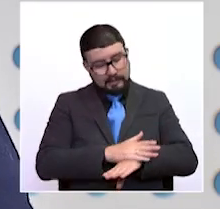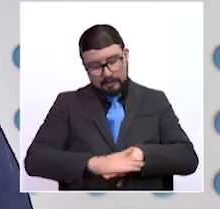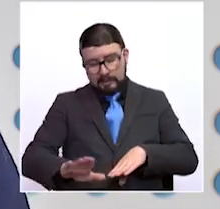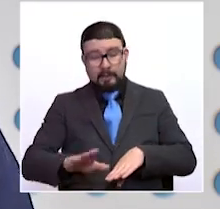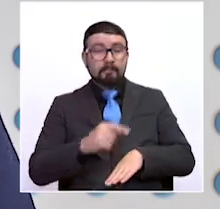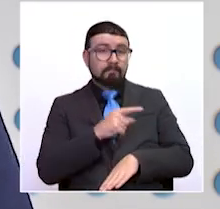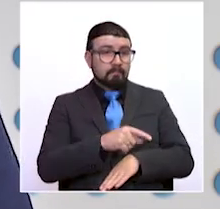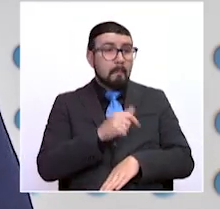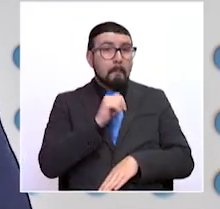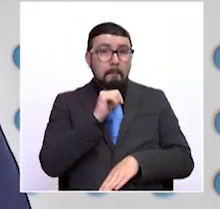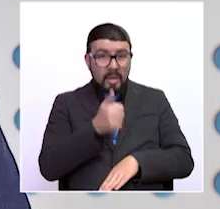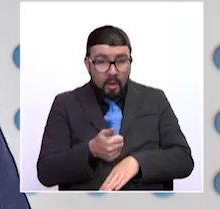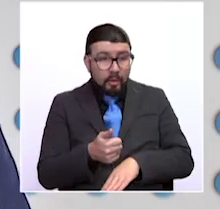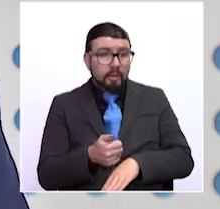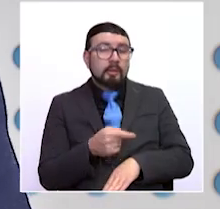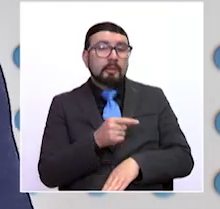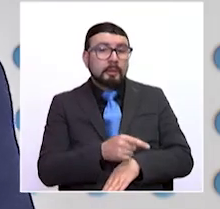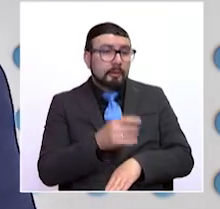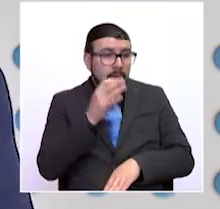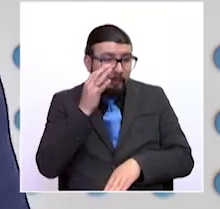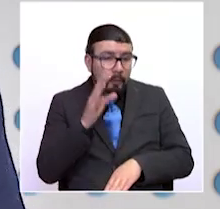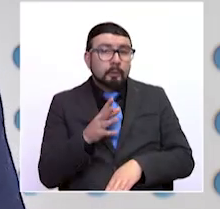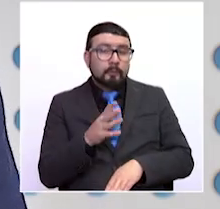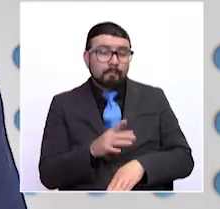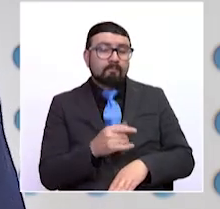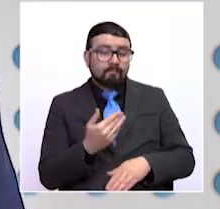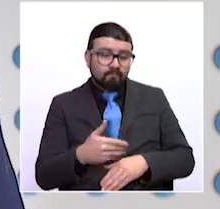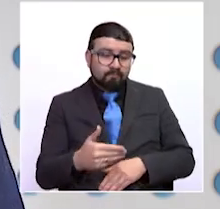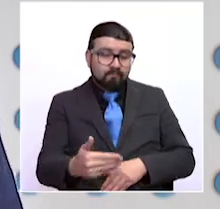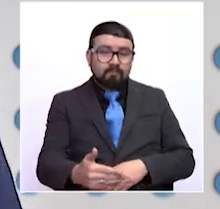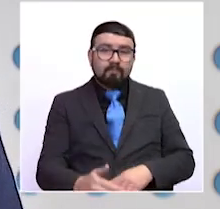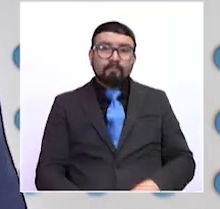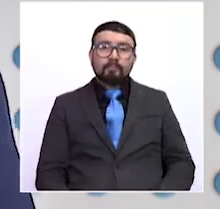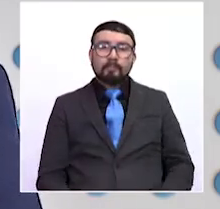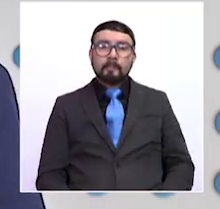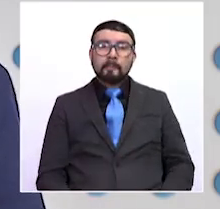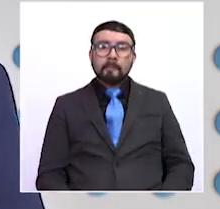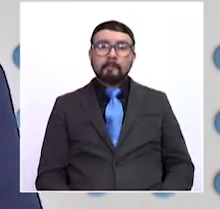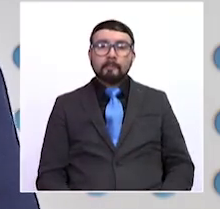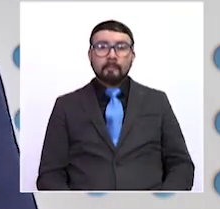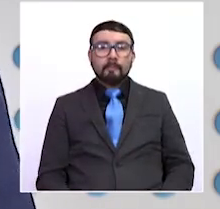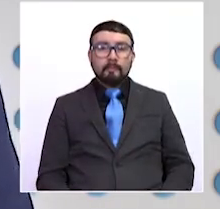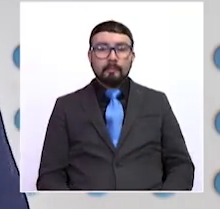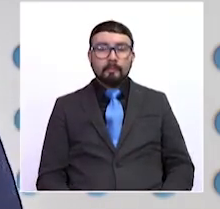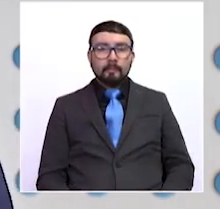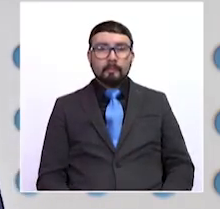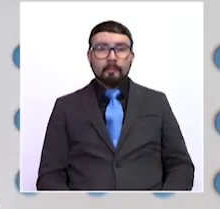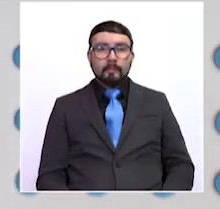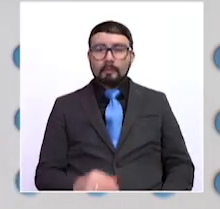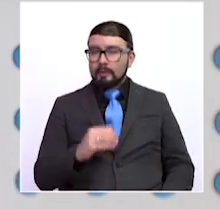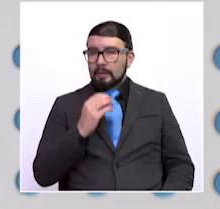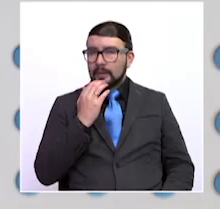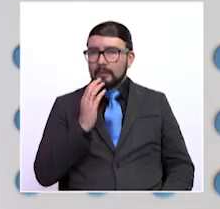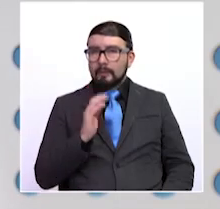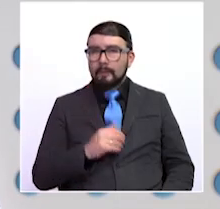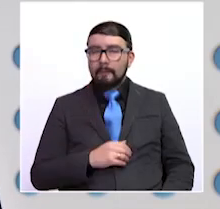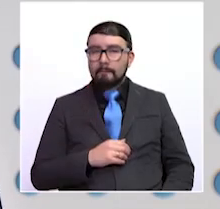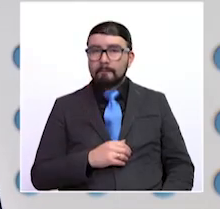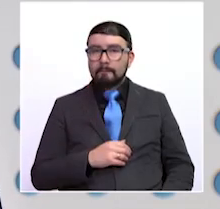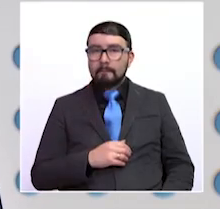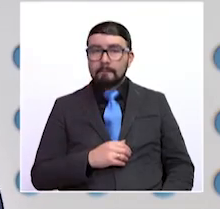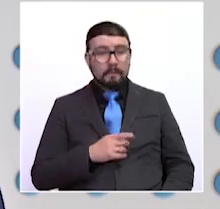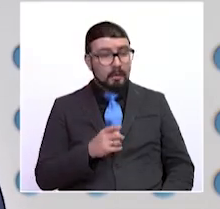severas van a ser las secuelas que nos va a dejar esta quemadura. Entonces, si por ejemplo a nivel de la